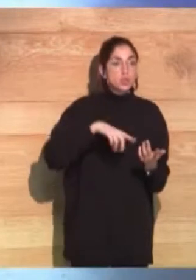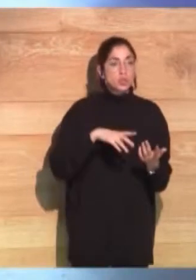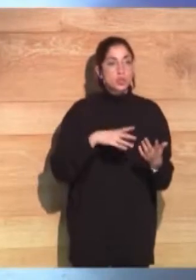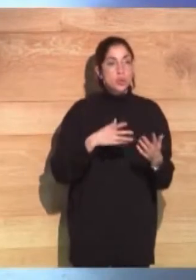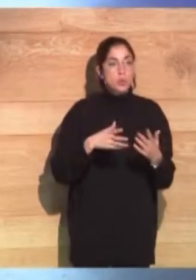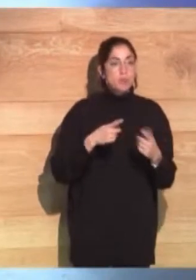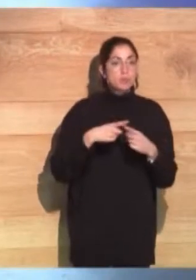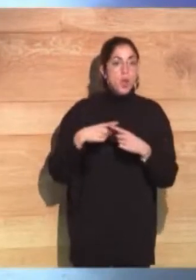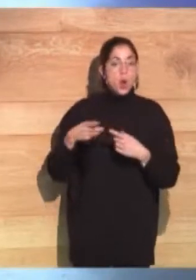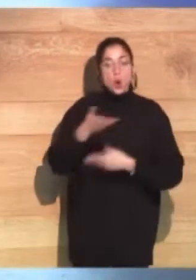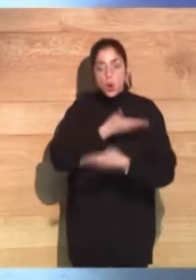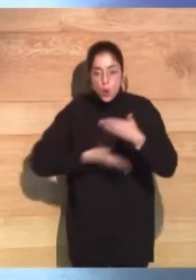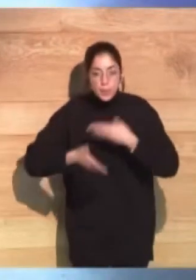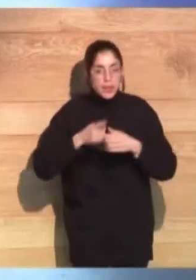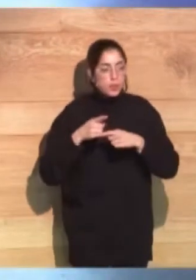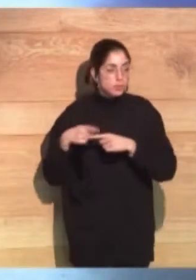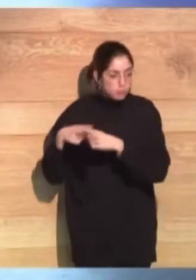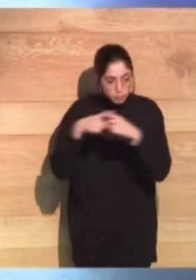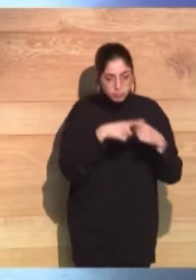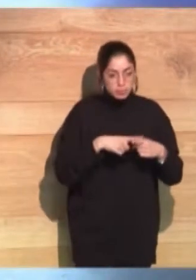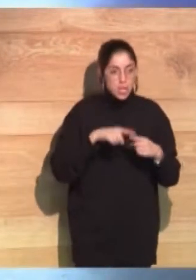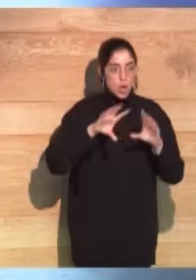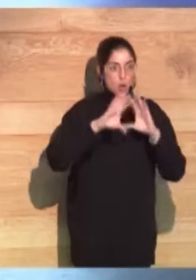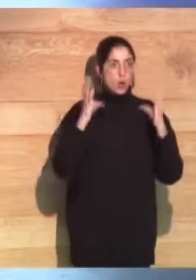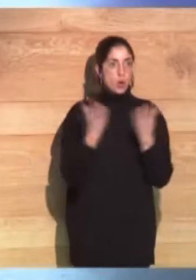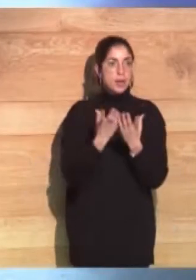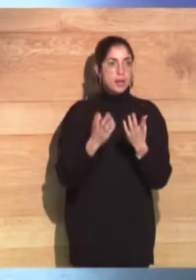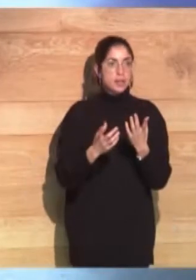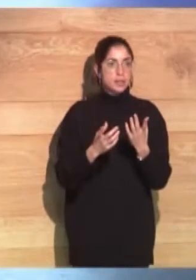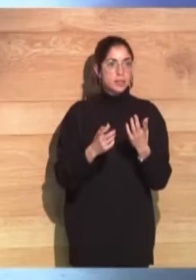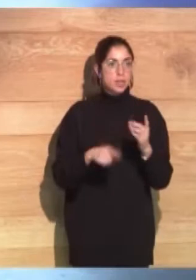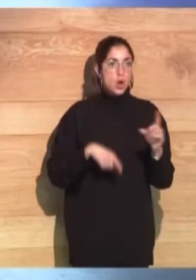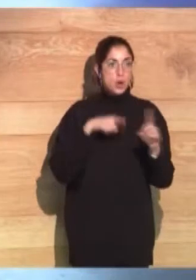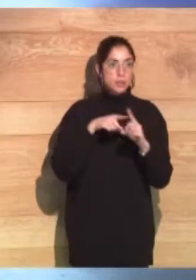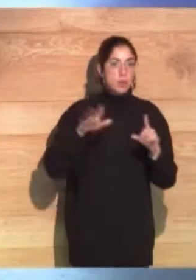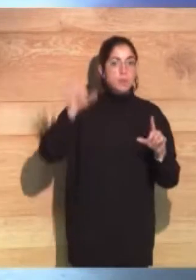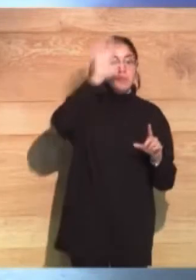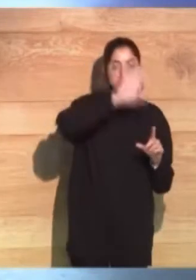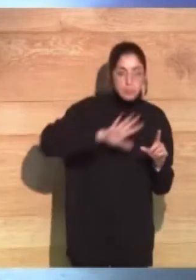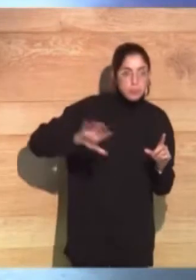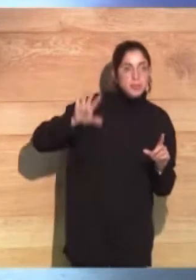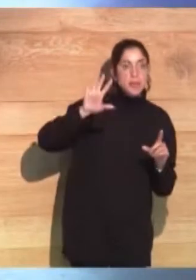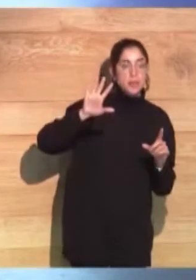la cooperación global hacia el nacionalismo, el